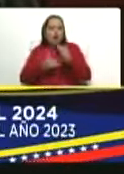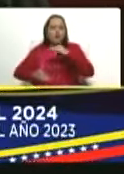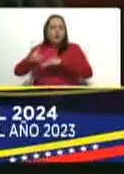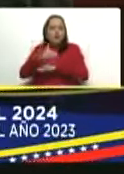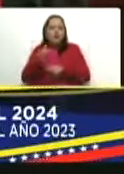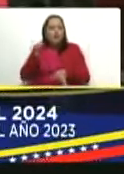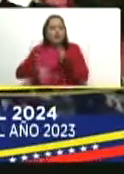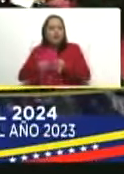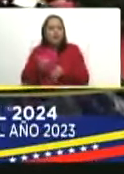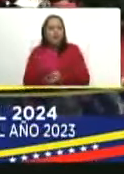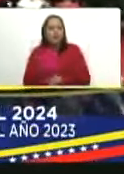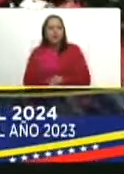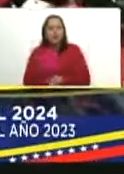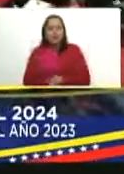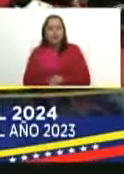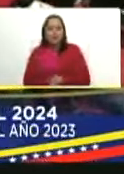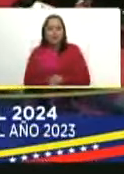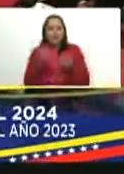Justicia.